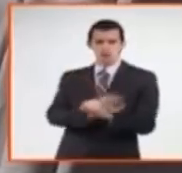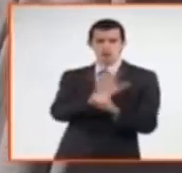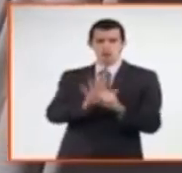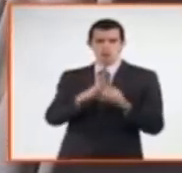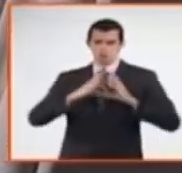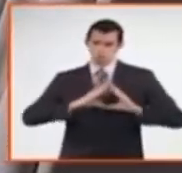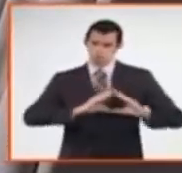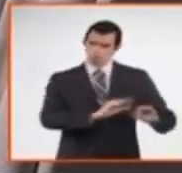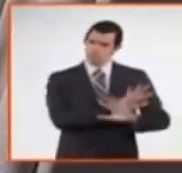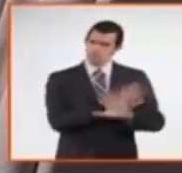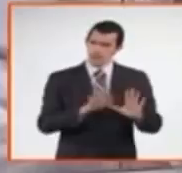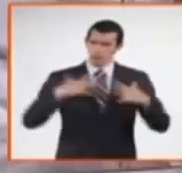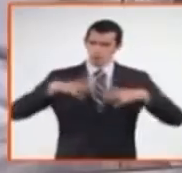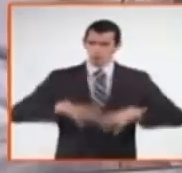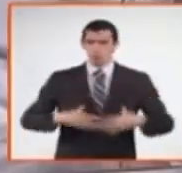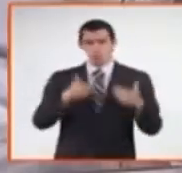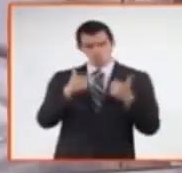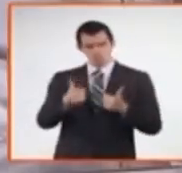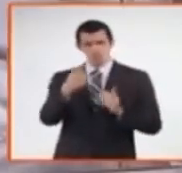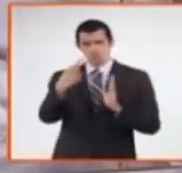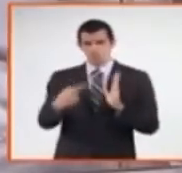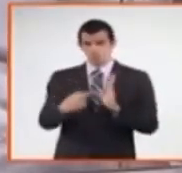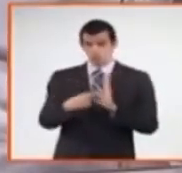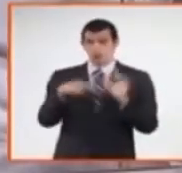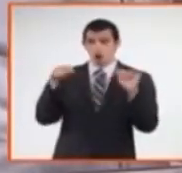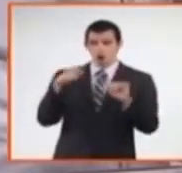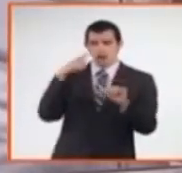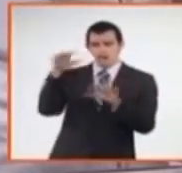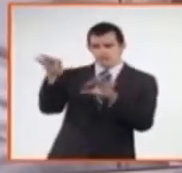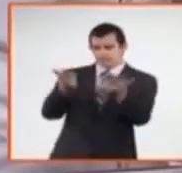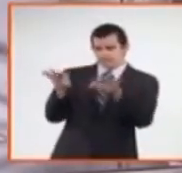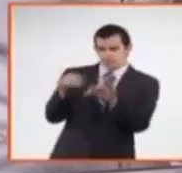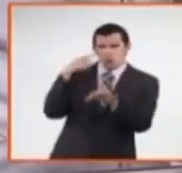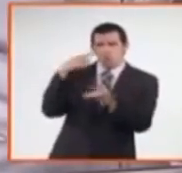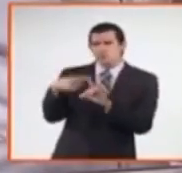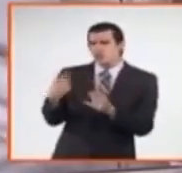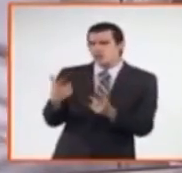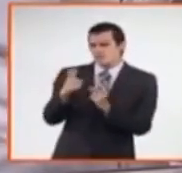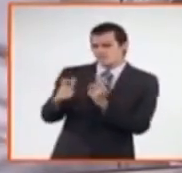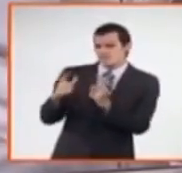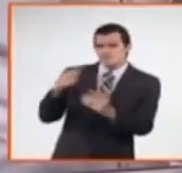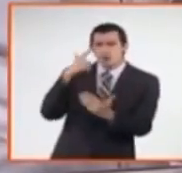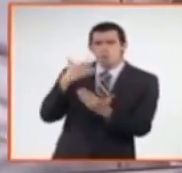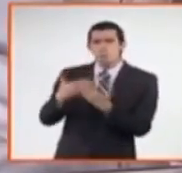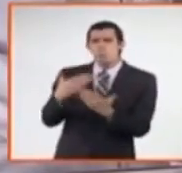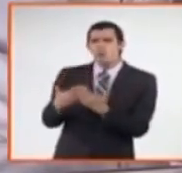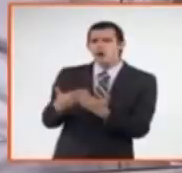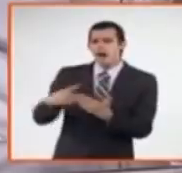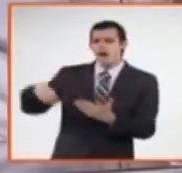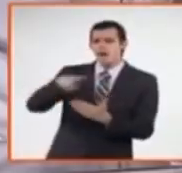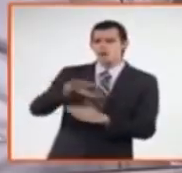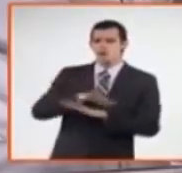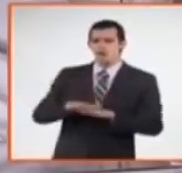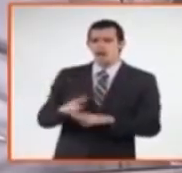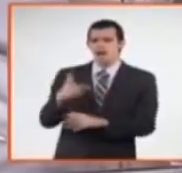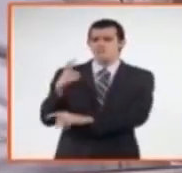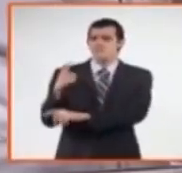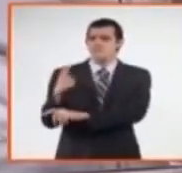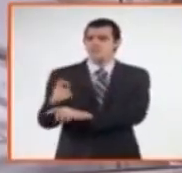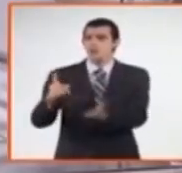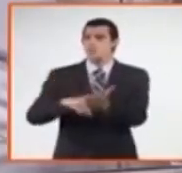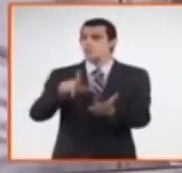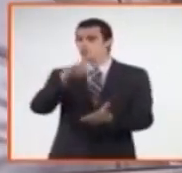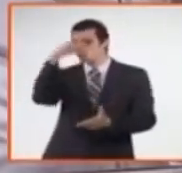por lo tanto es importante es importante también que pensemos en proteger a nuestros convalecientes pediátricos nosotros bueno estamos discutiendo con las